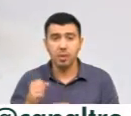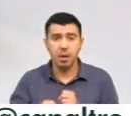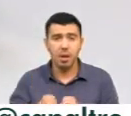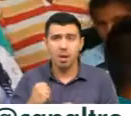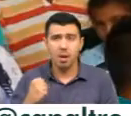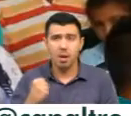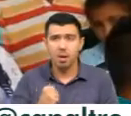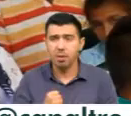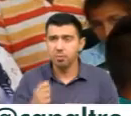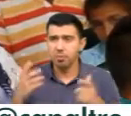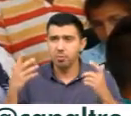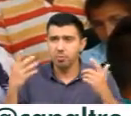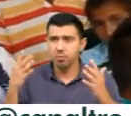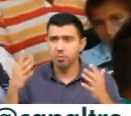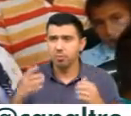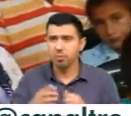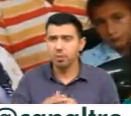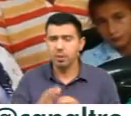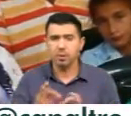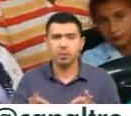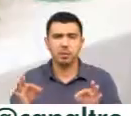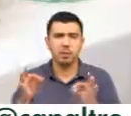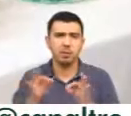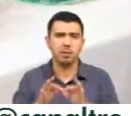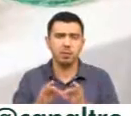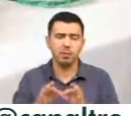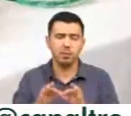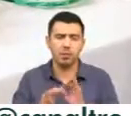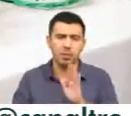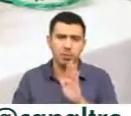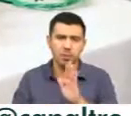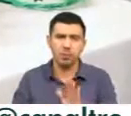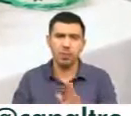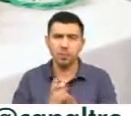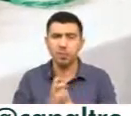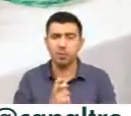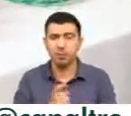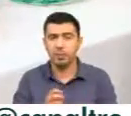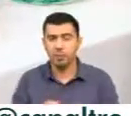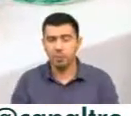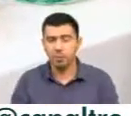este cumpleaños número 100 es de especial importancia frente a todas las dificultades que le tocó sortear.